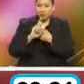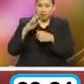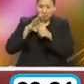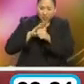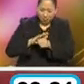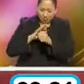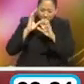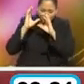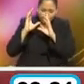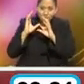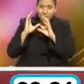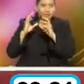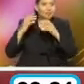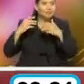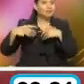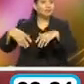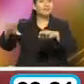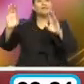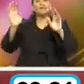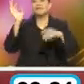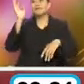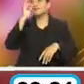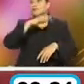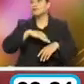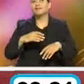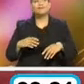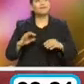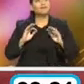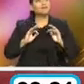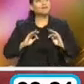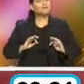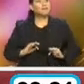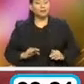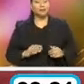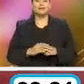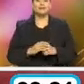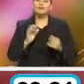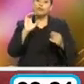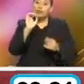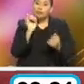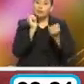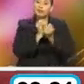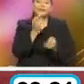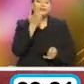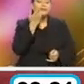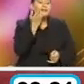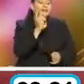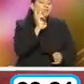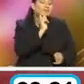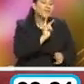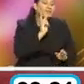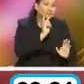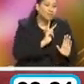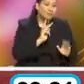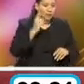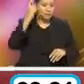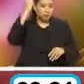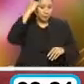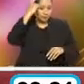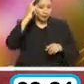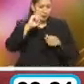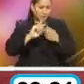las razones por la cual también entran. Está la parte de probar también, independientemente de la parte